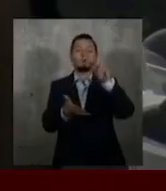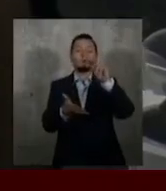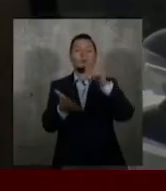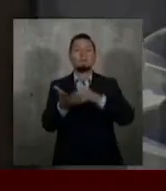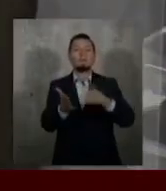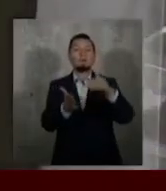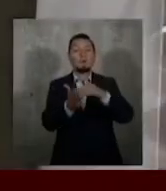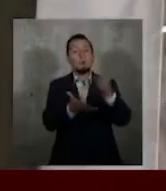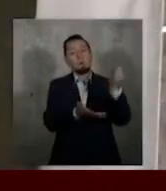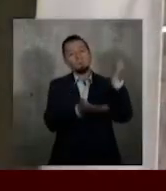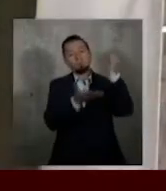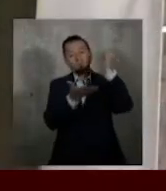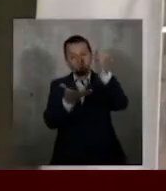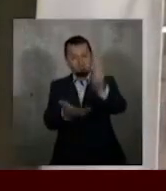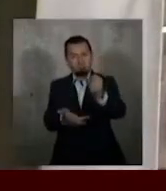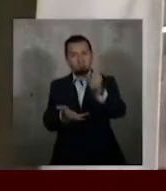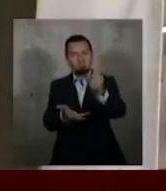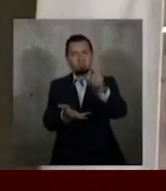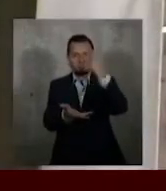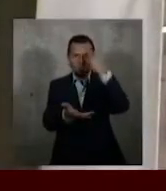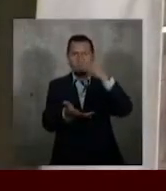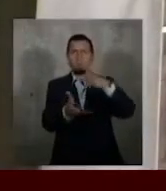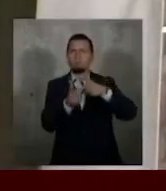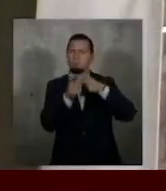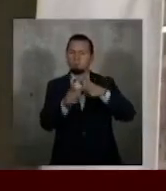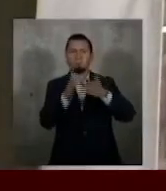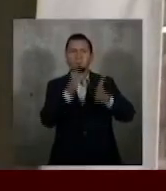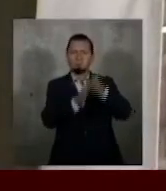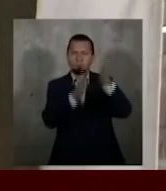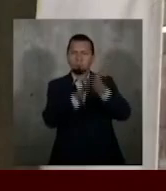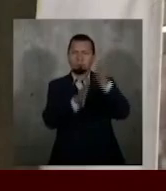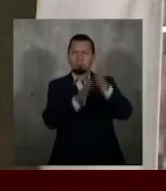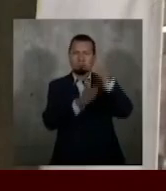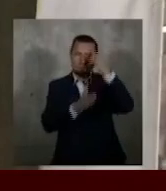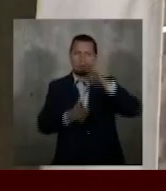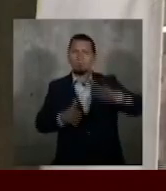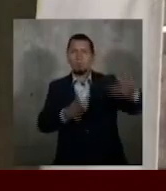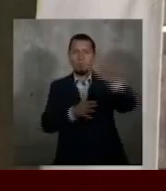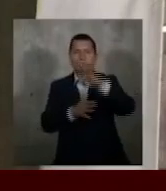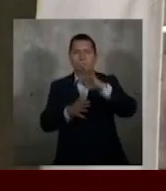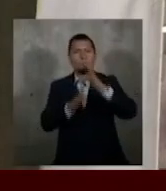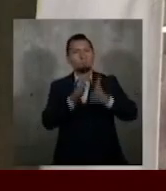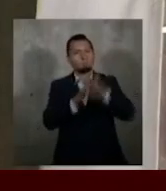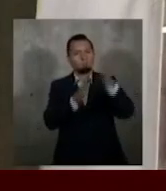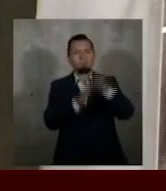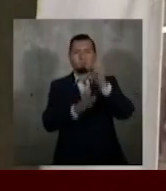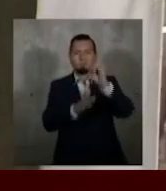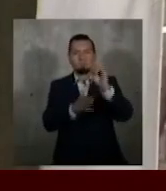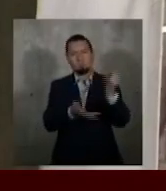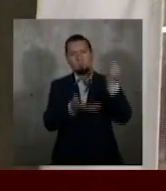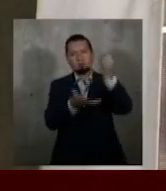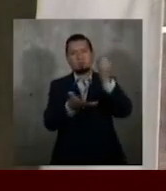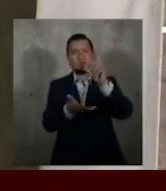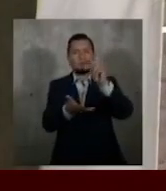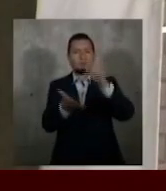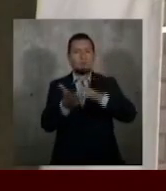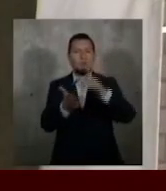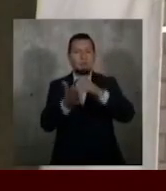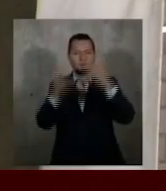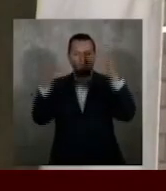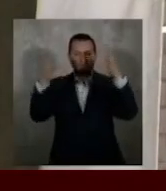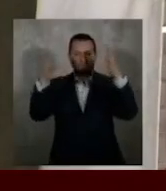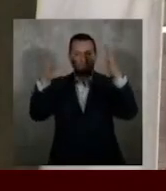donde se exploren todos esos modelos para que toda la universidad, toda la red, pueda también sumarse a